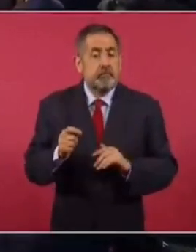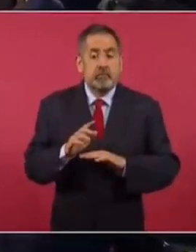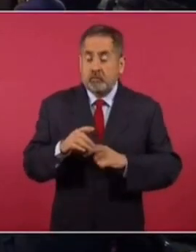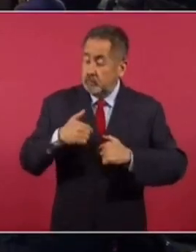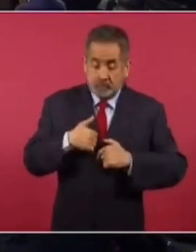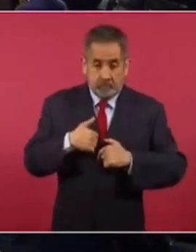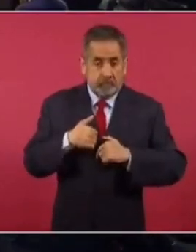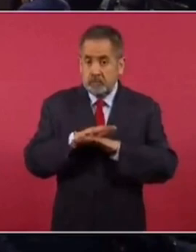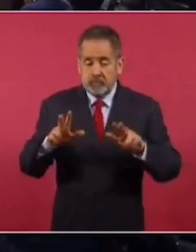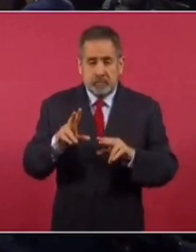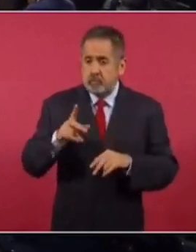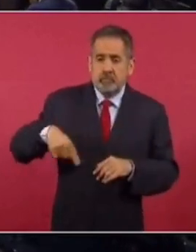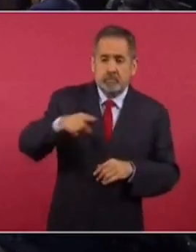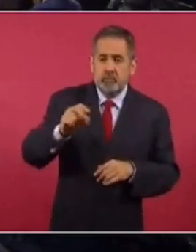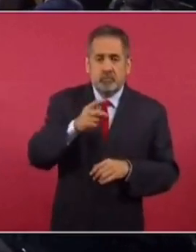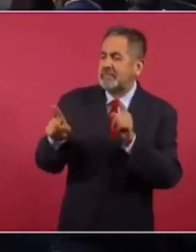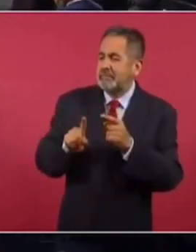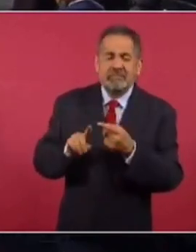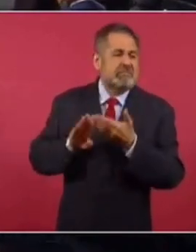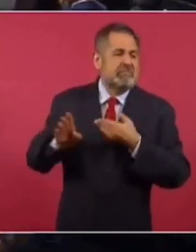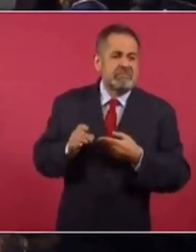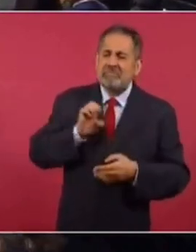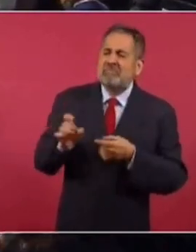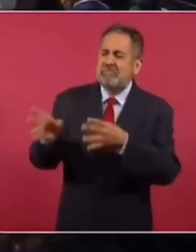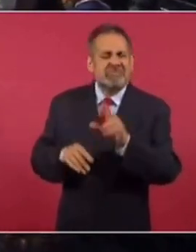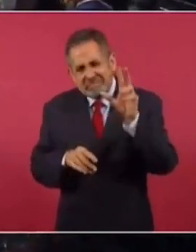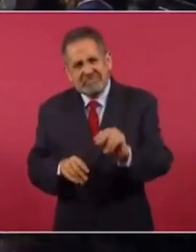que no aceptemos el racismo, ni